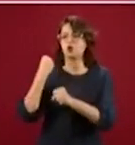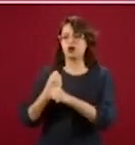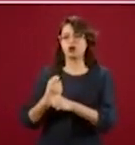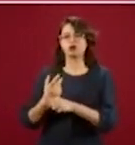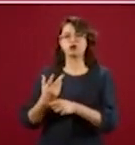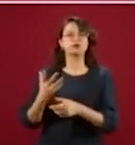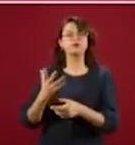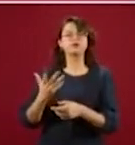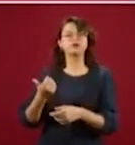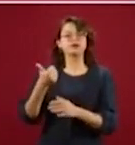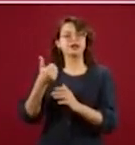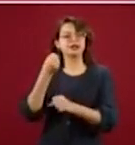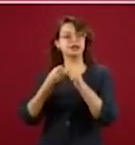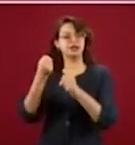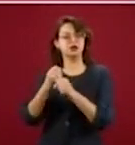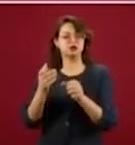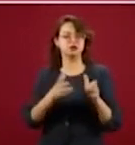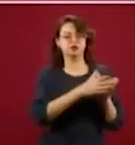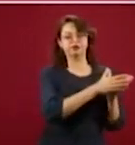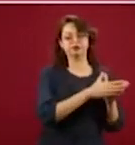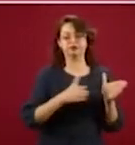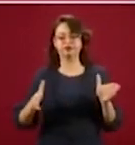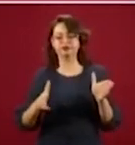compraron 5